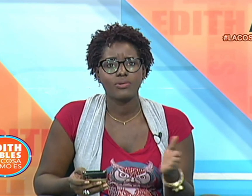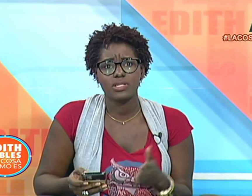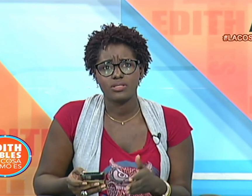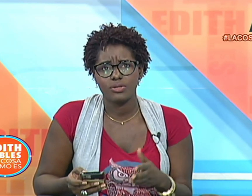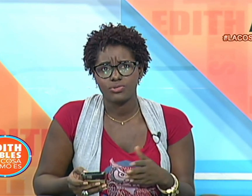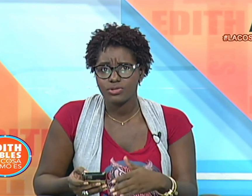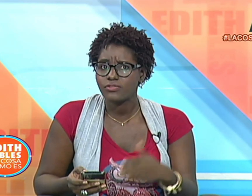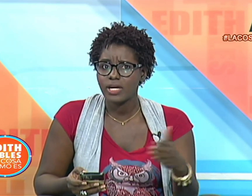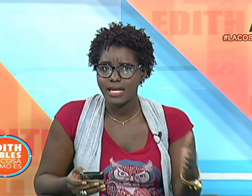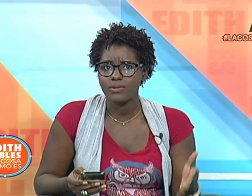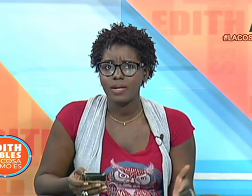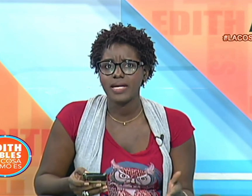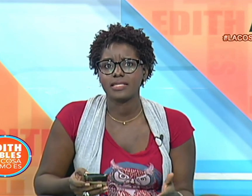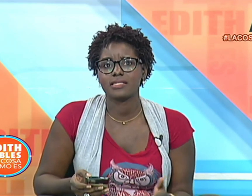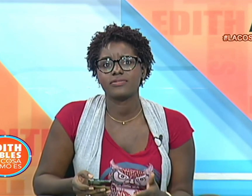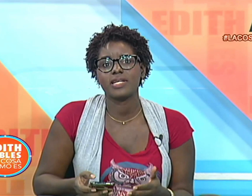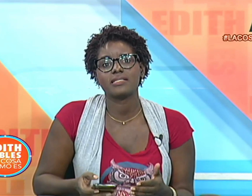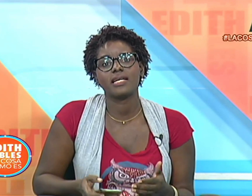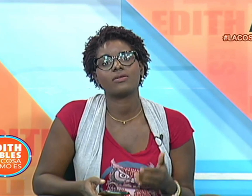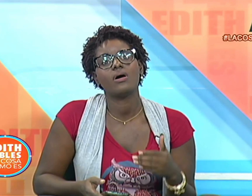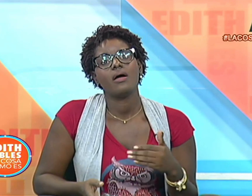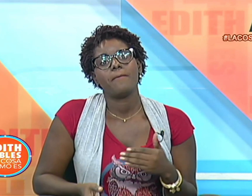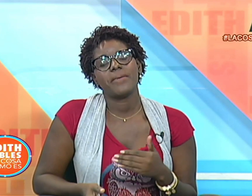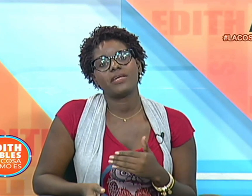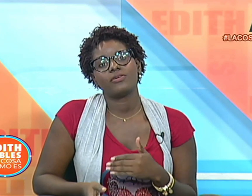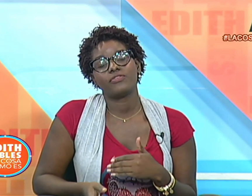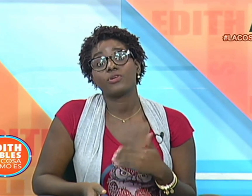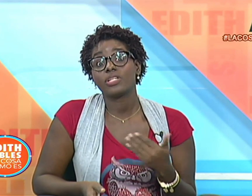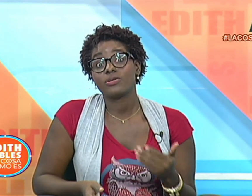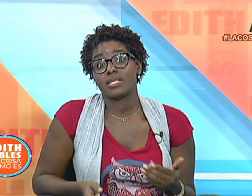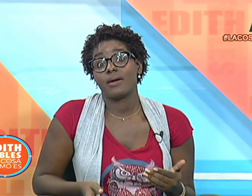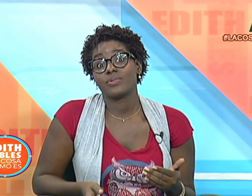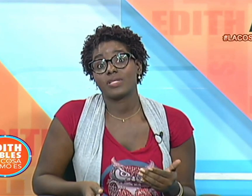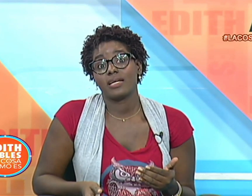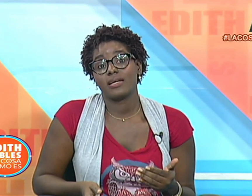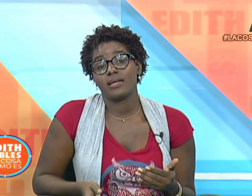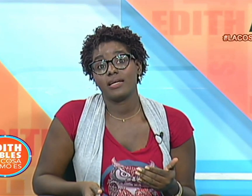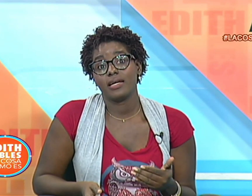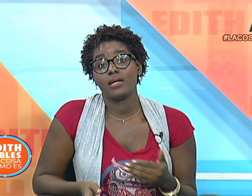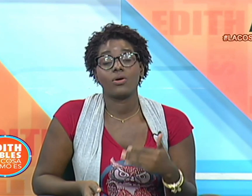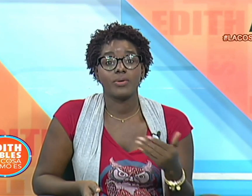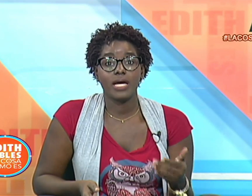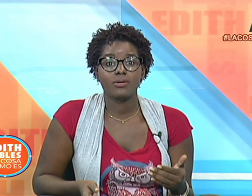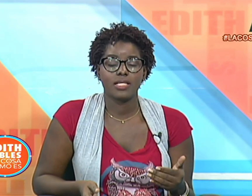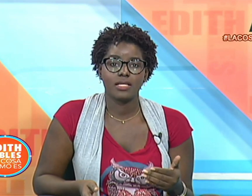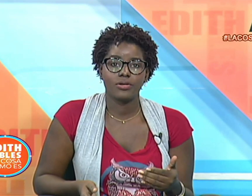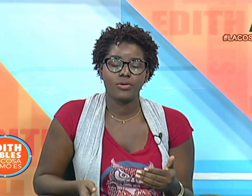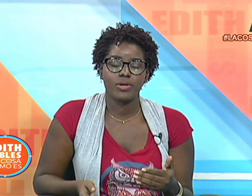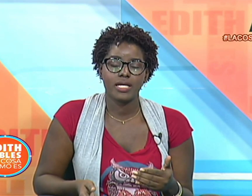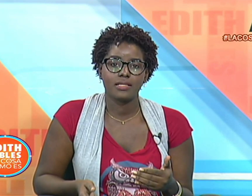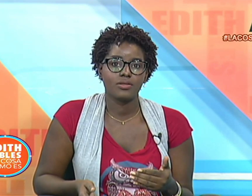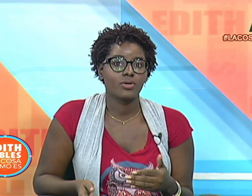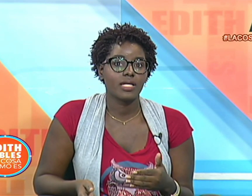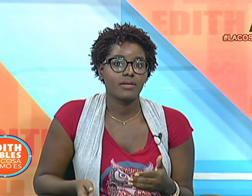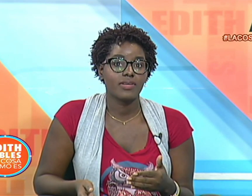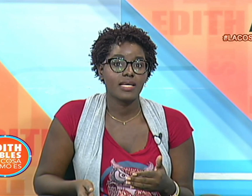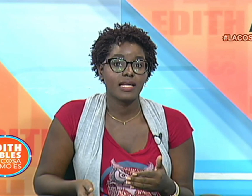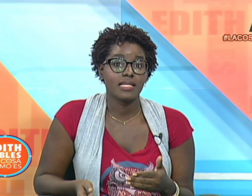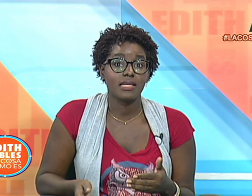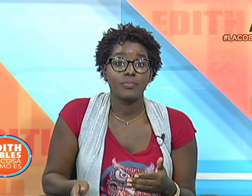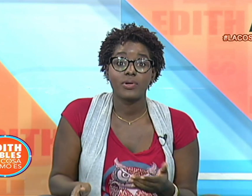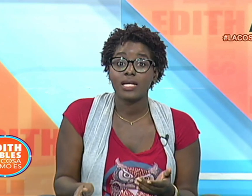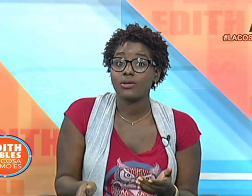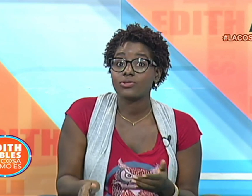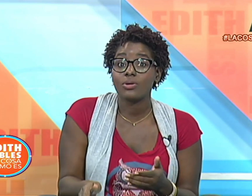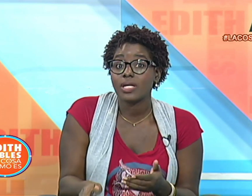a un 18 eso fue gradualmente que se fue haciendo pero fueron de los cambios que el gobierno anterior entendió que debía